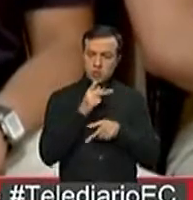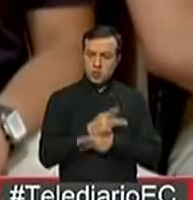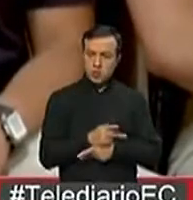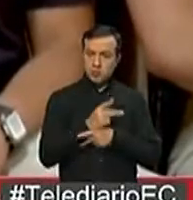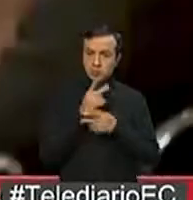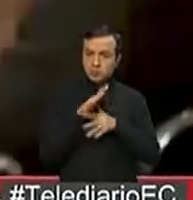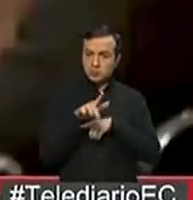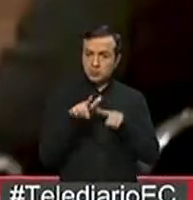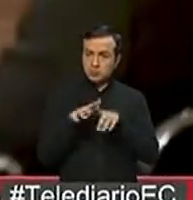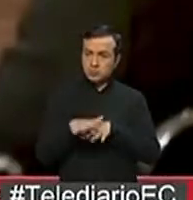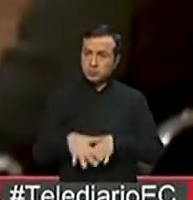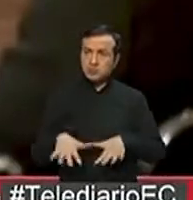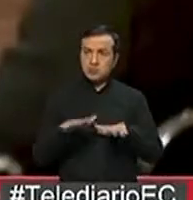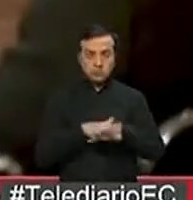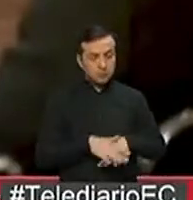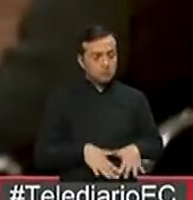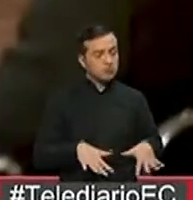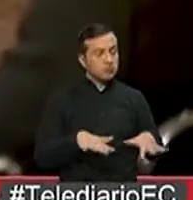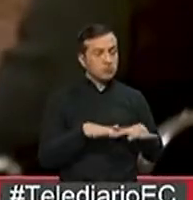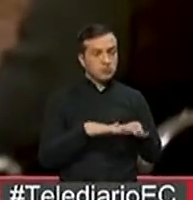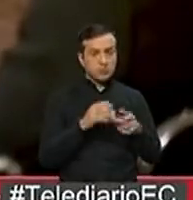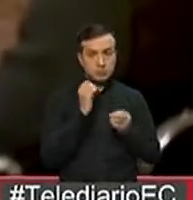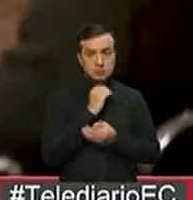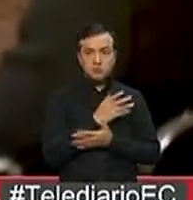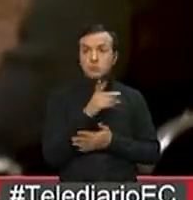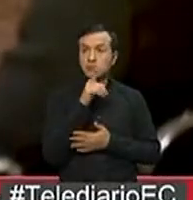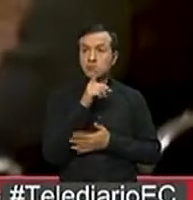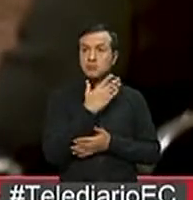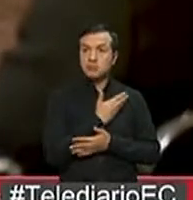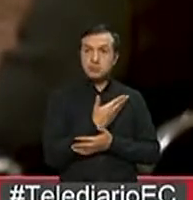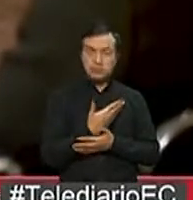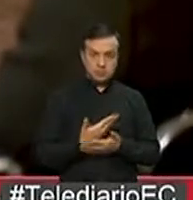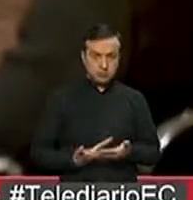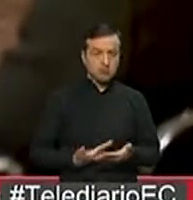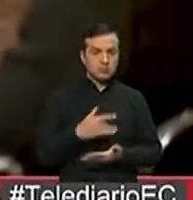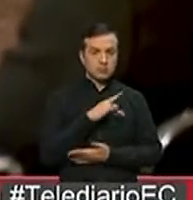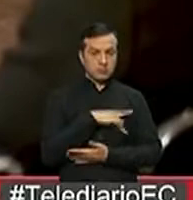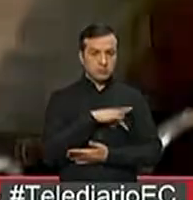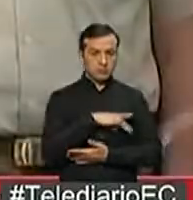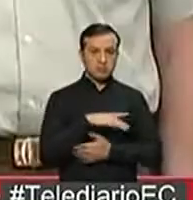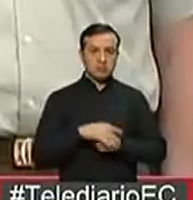estos lugares estratégicos. Esto enfatizó el mandatario chileno.